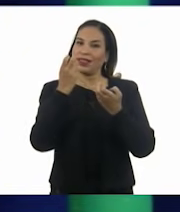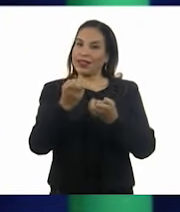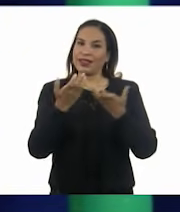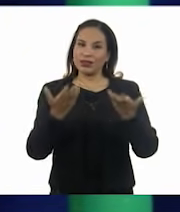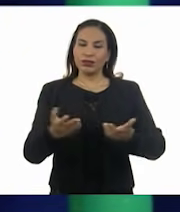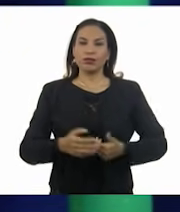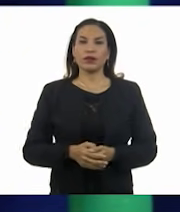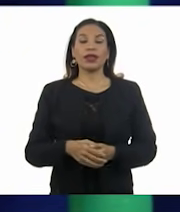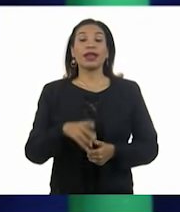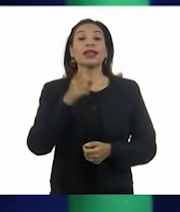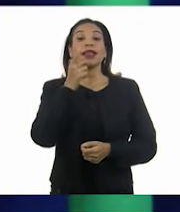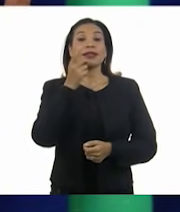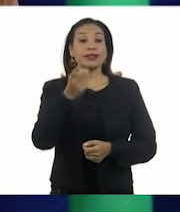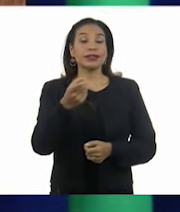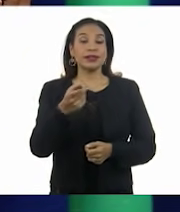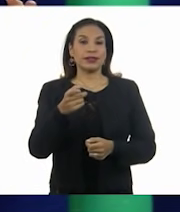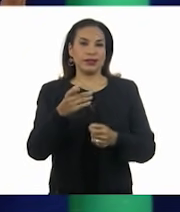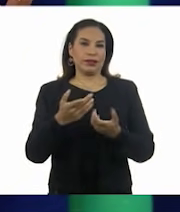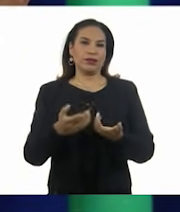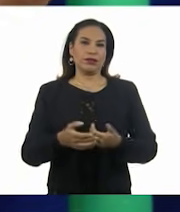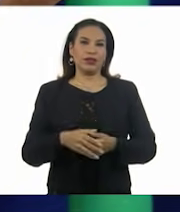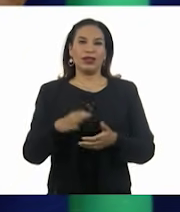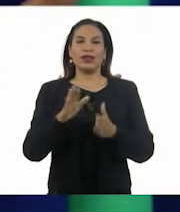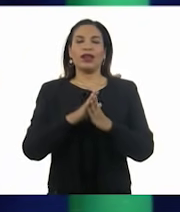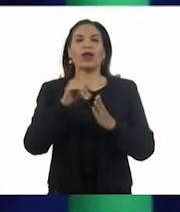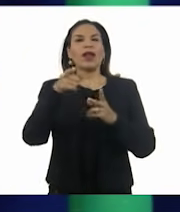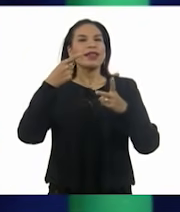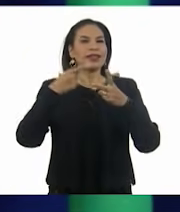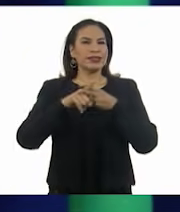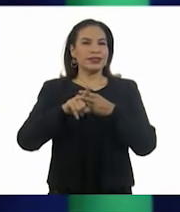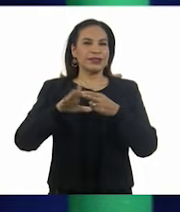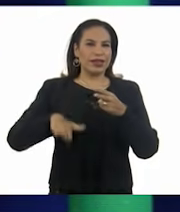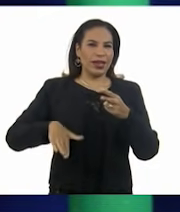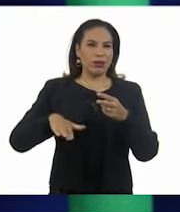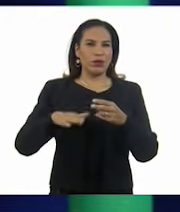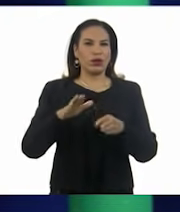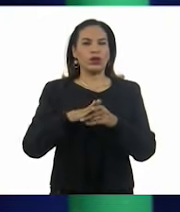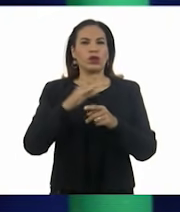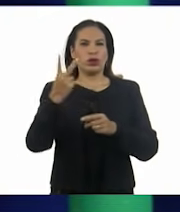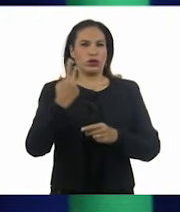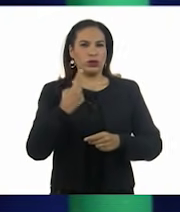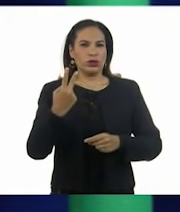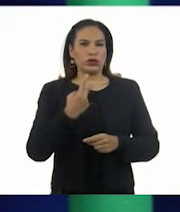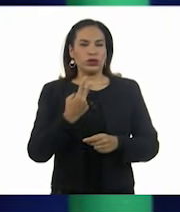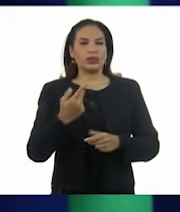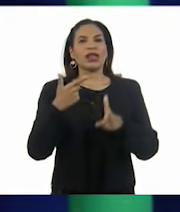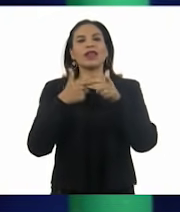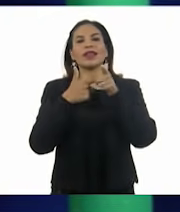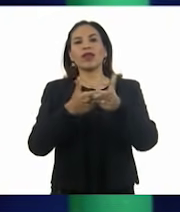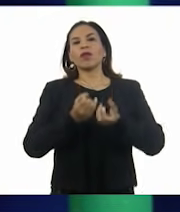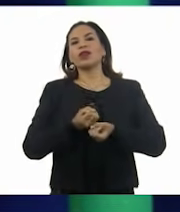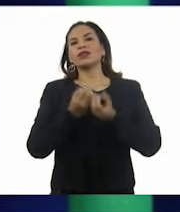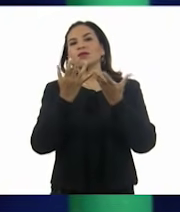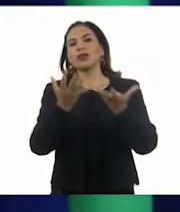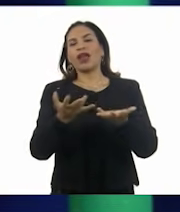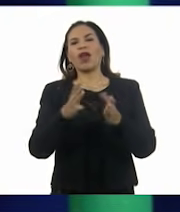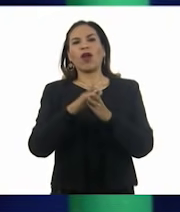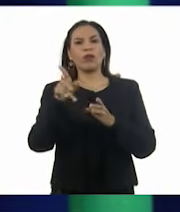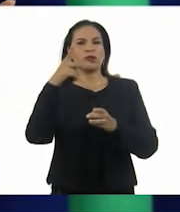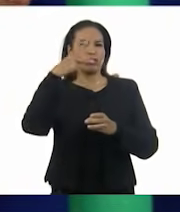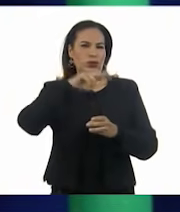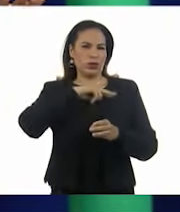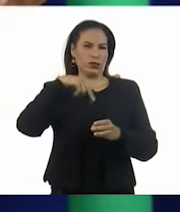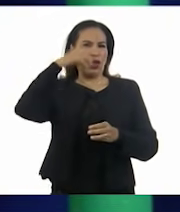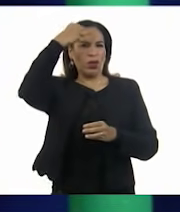Exactamente. Decirte desde que, por ejemplo, desde que iniciamos, tanto tú como yo, seguimos expresando nuestro punto de